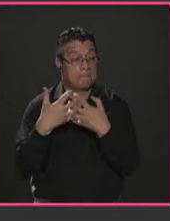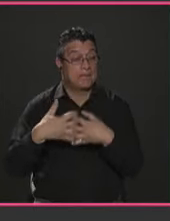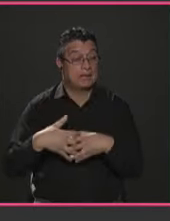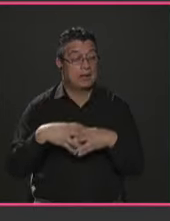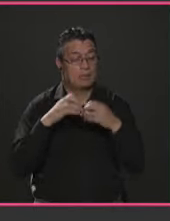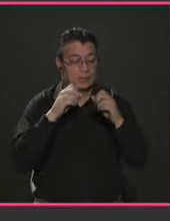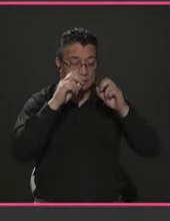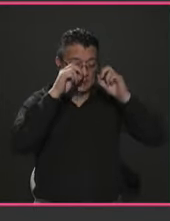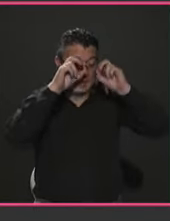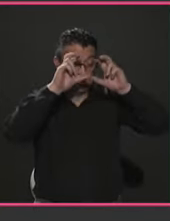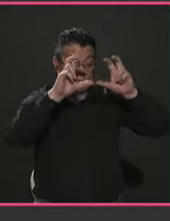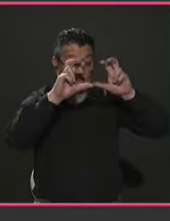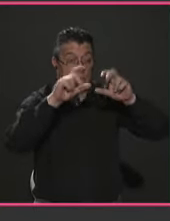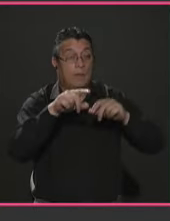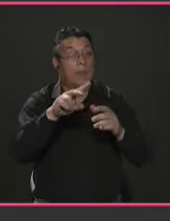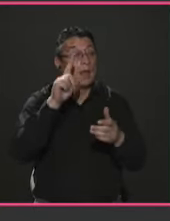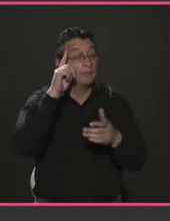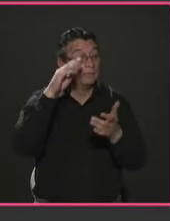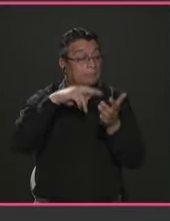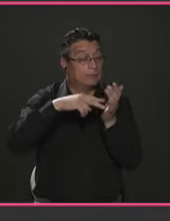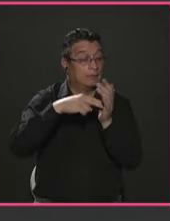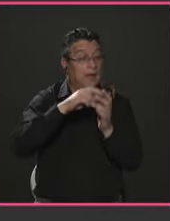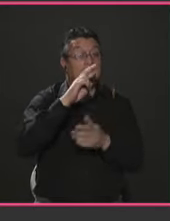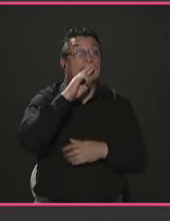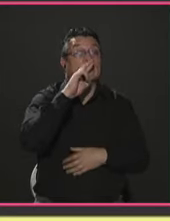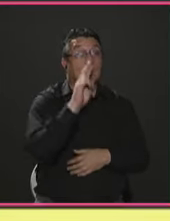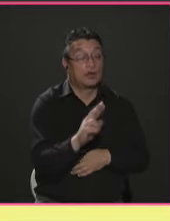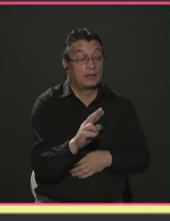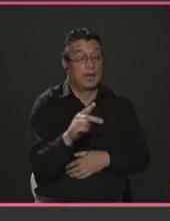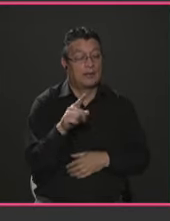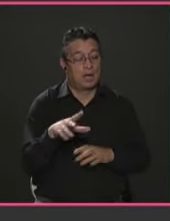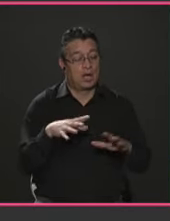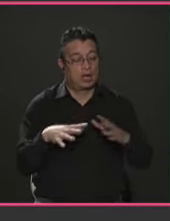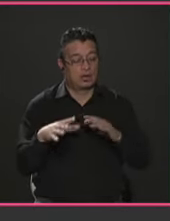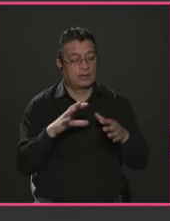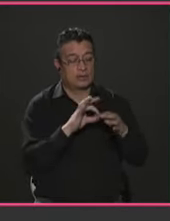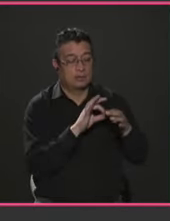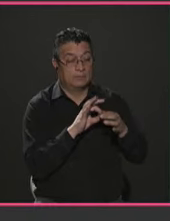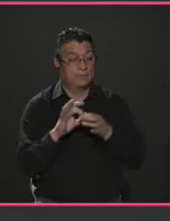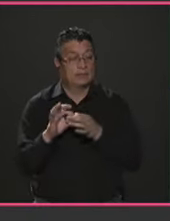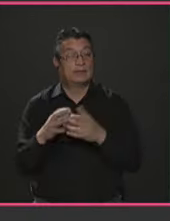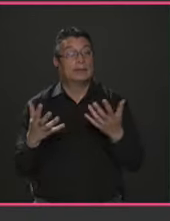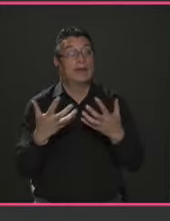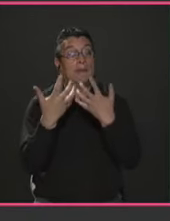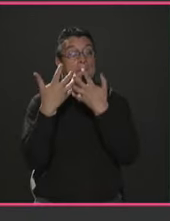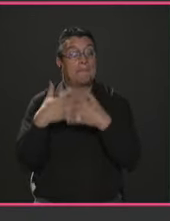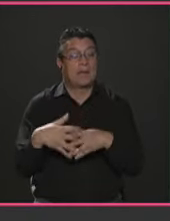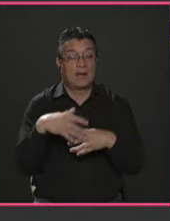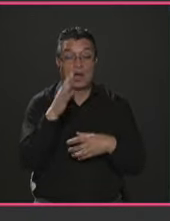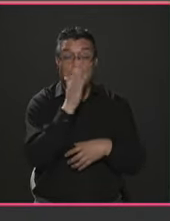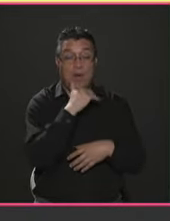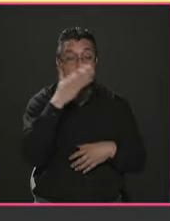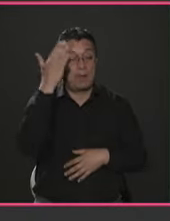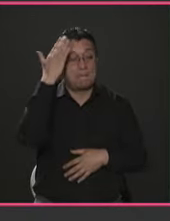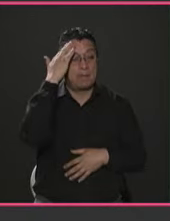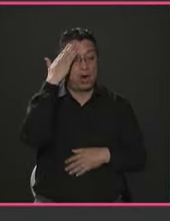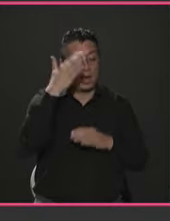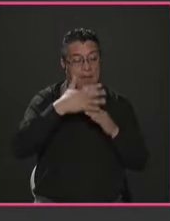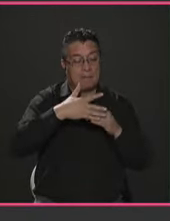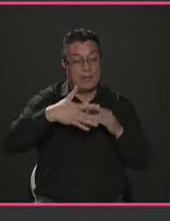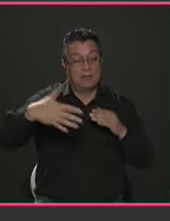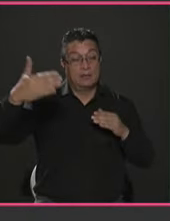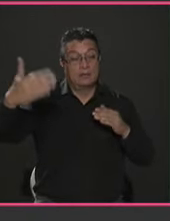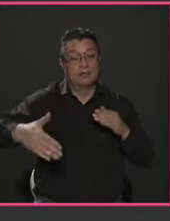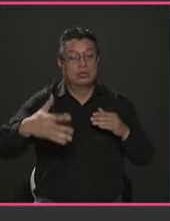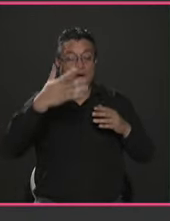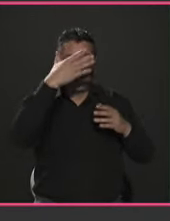poner atención se acuerdan el problema que teníamos con la respuesta que una de las cosas que pasaba Es que la la máquina no tenía memoria a largo plazo Por tanto se olvidaba